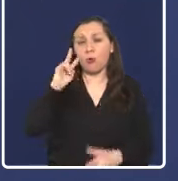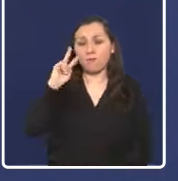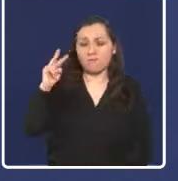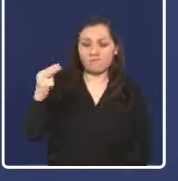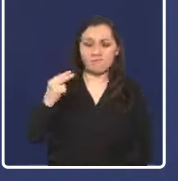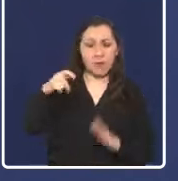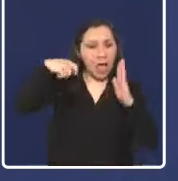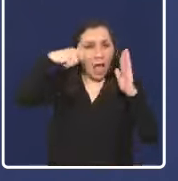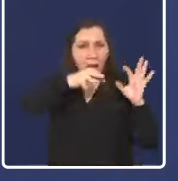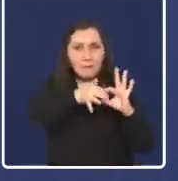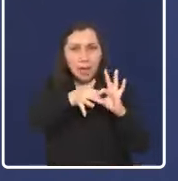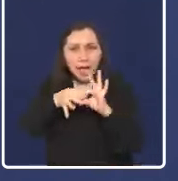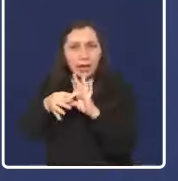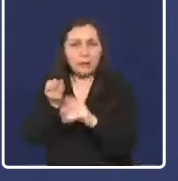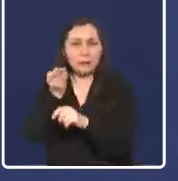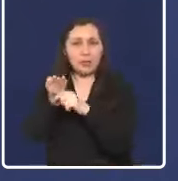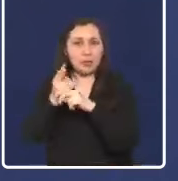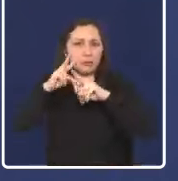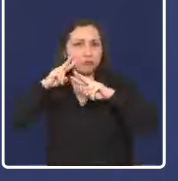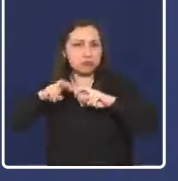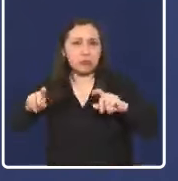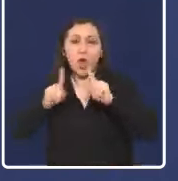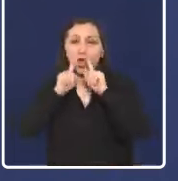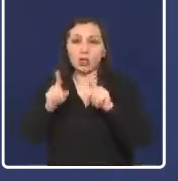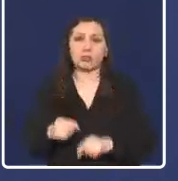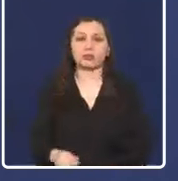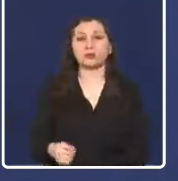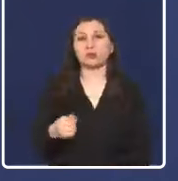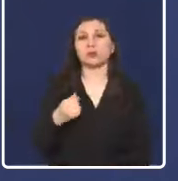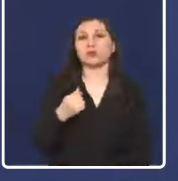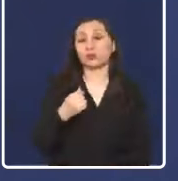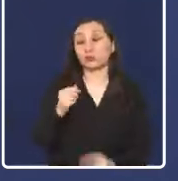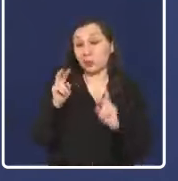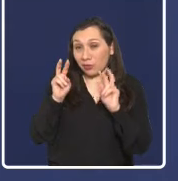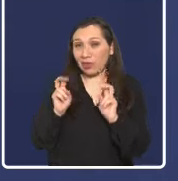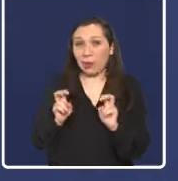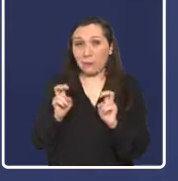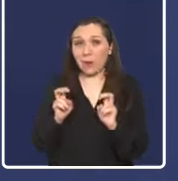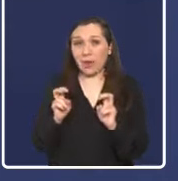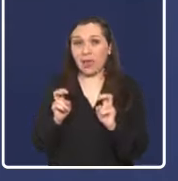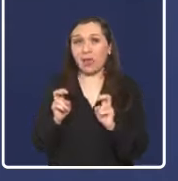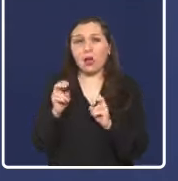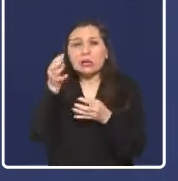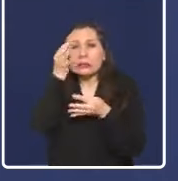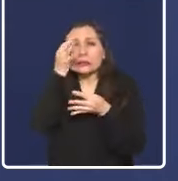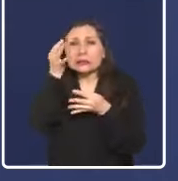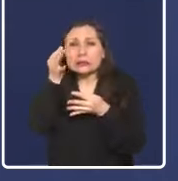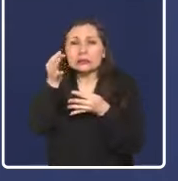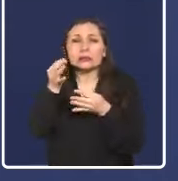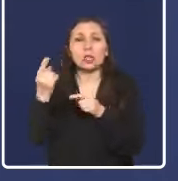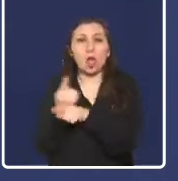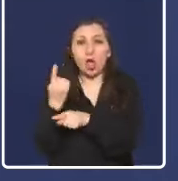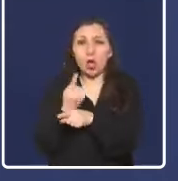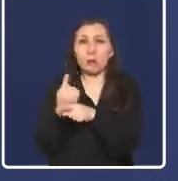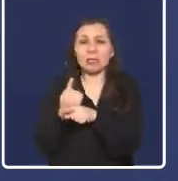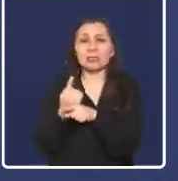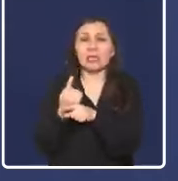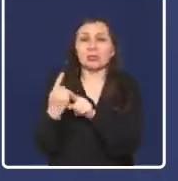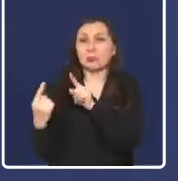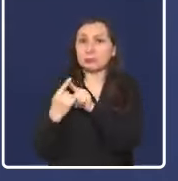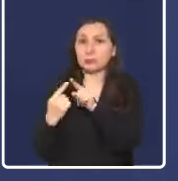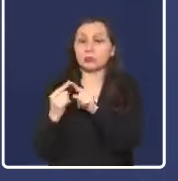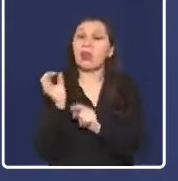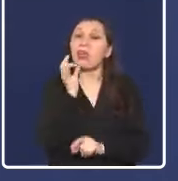en las cámaras que pidió analizar de este hotel? No, yo sobre el detalle de la conversación